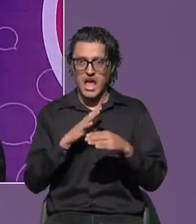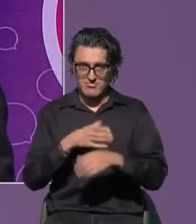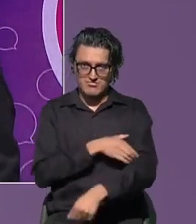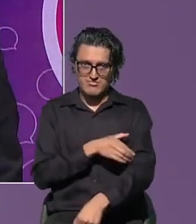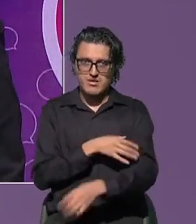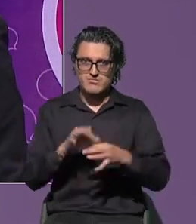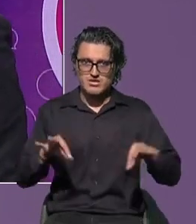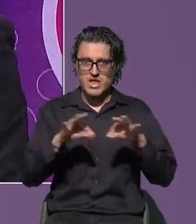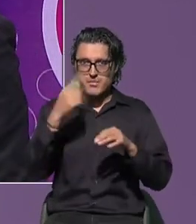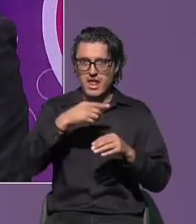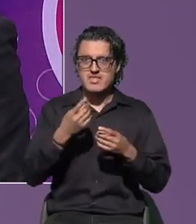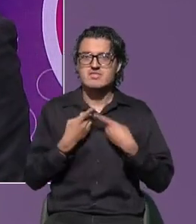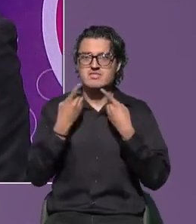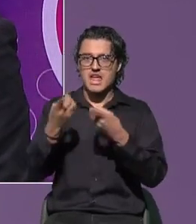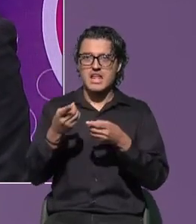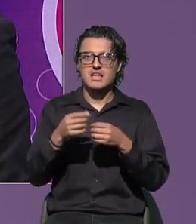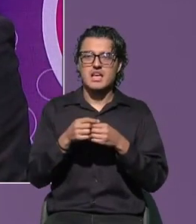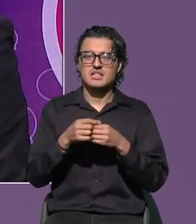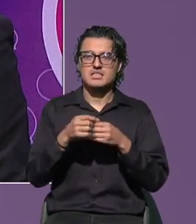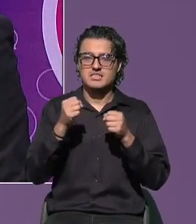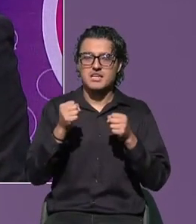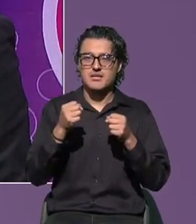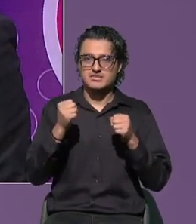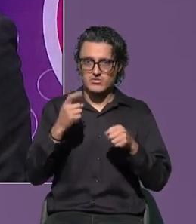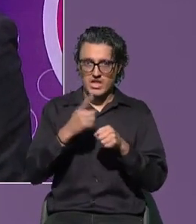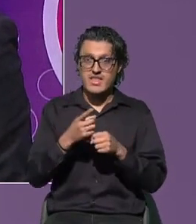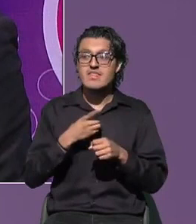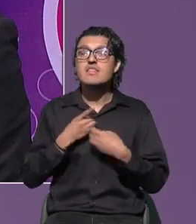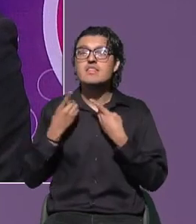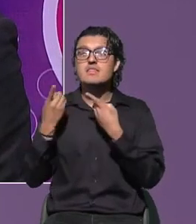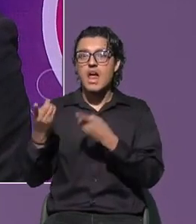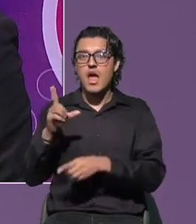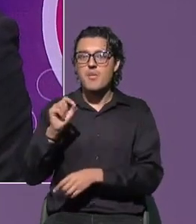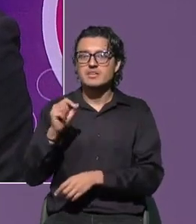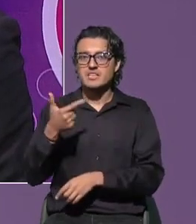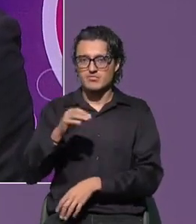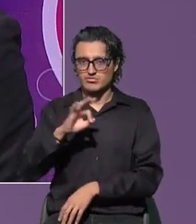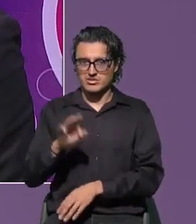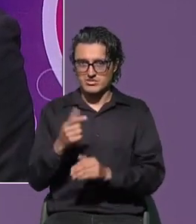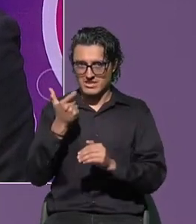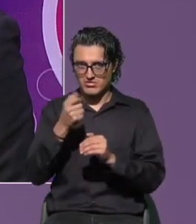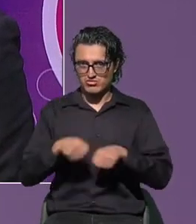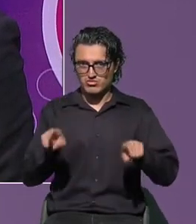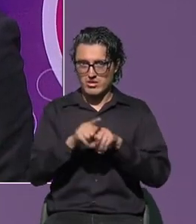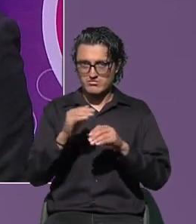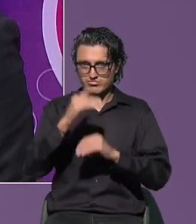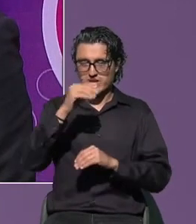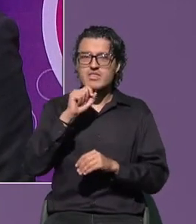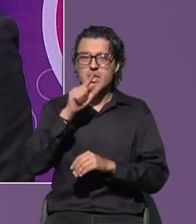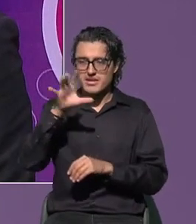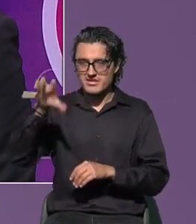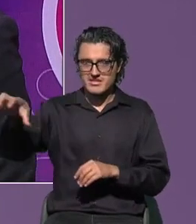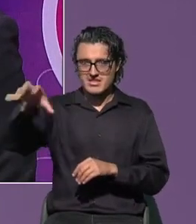prestación de los servidores en seguridad pública y se les incrementó el 27 por promedio y a muchísimas áreas de la Administración que